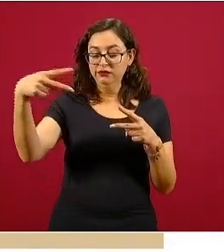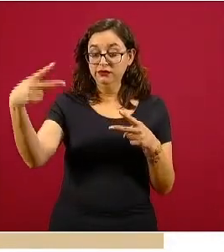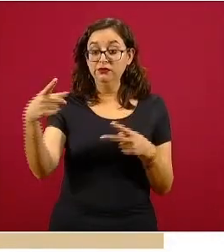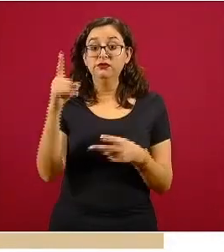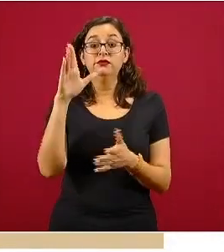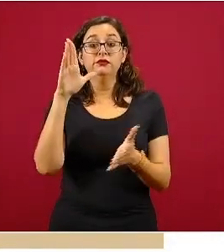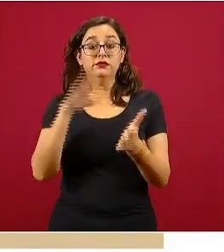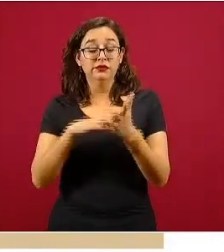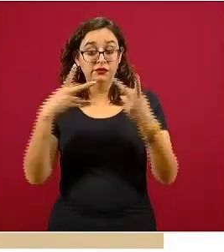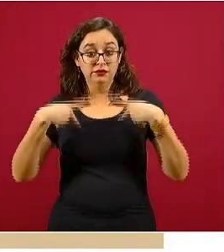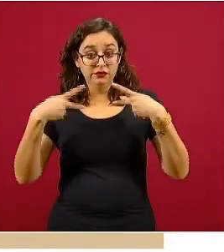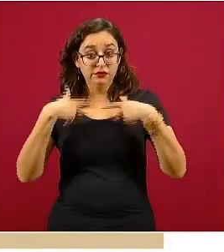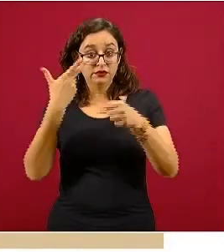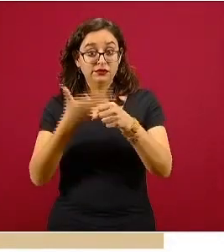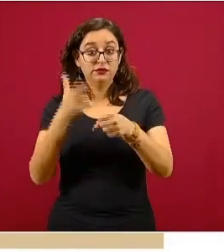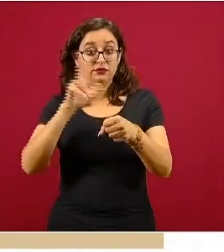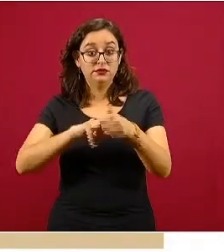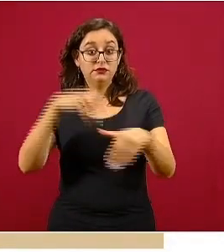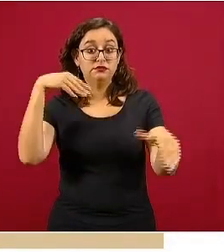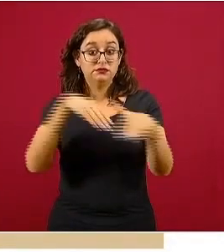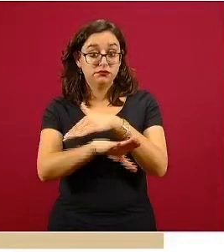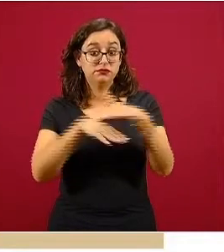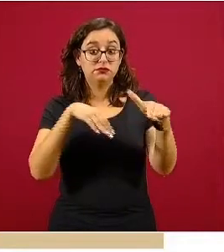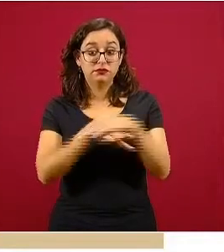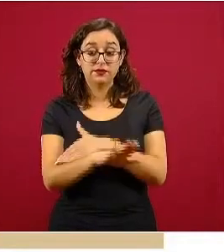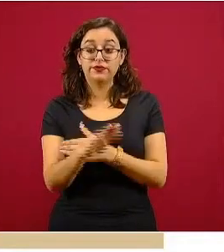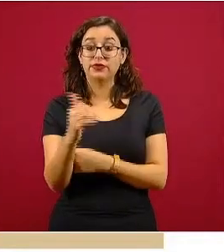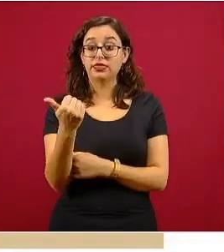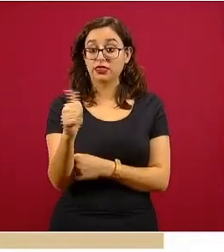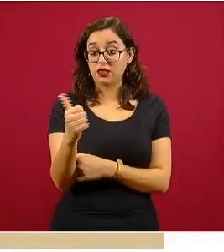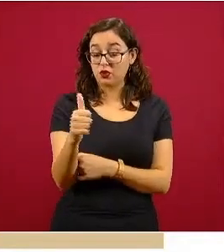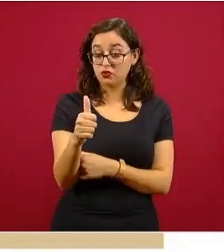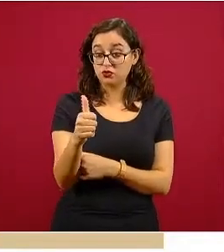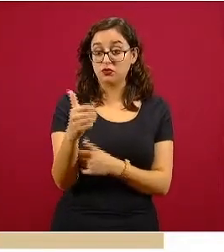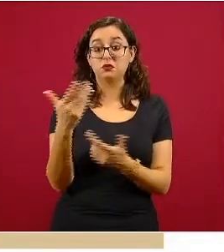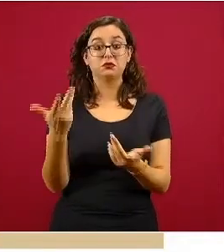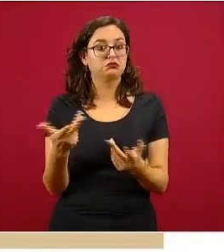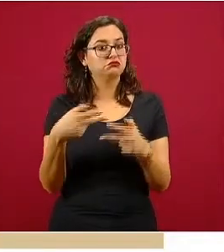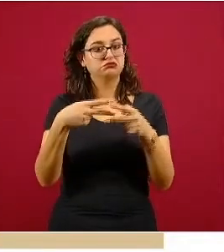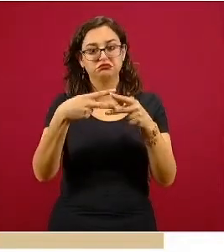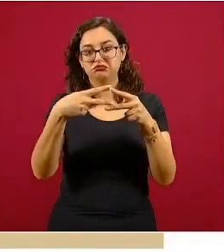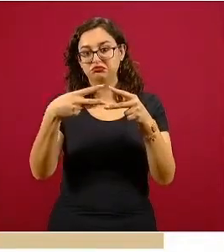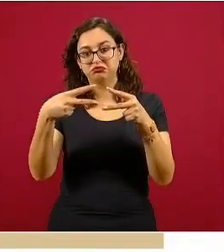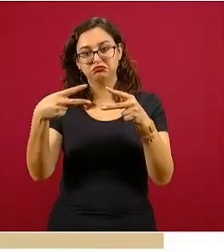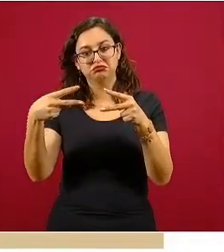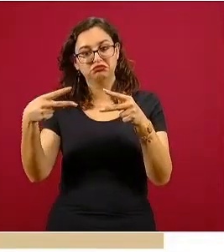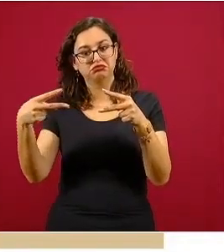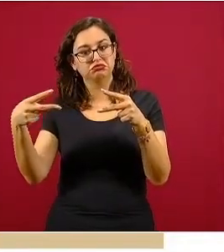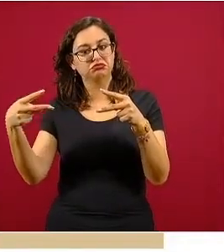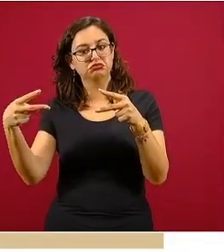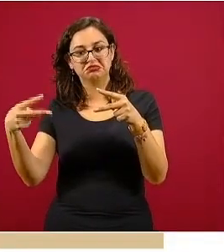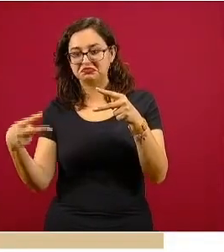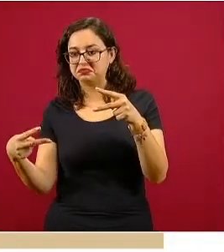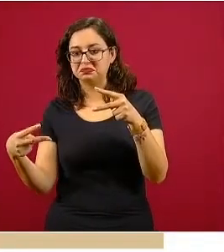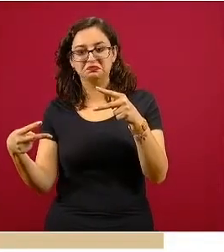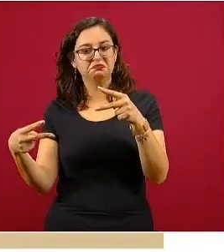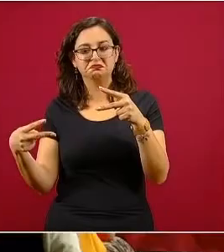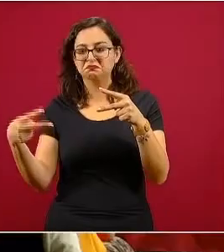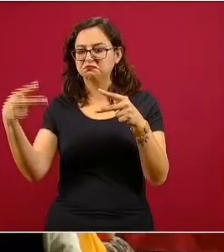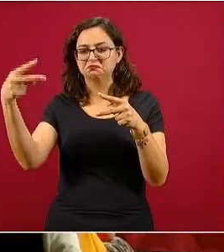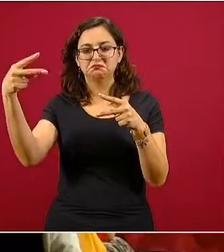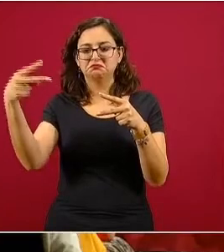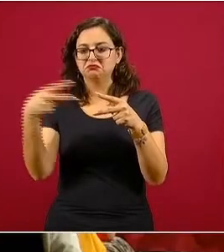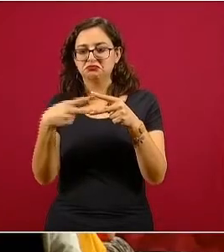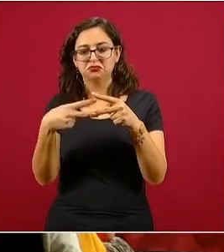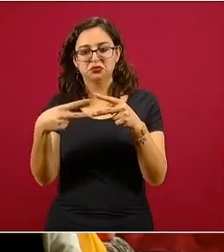1000 personas hospitalizadas en un día en los primeros días de agosto, y prácticamente se ha mantenido una meseta entre los 800